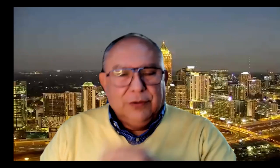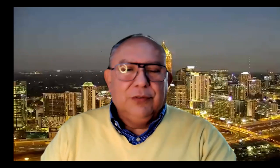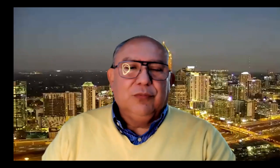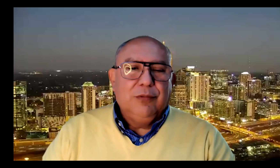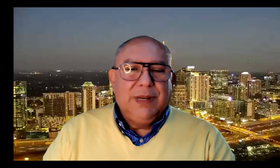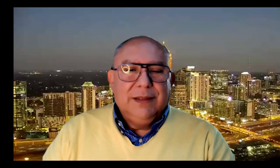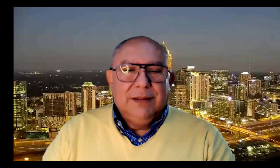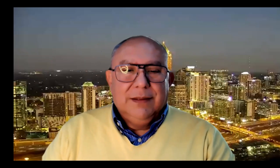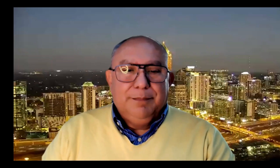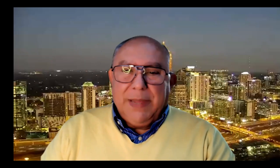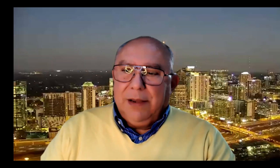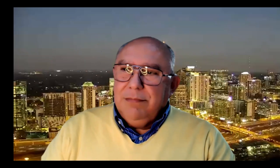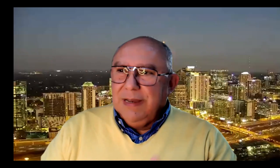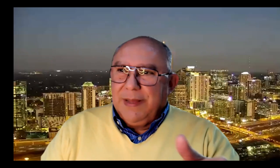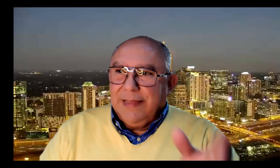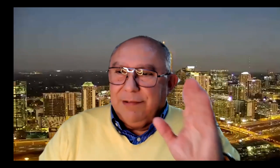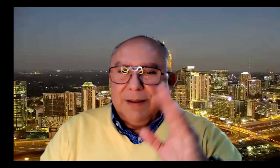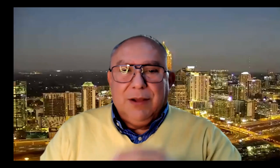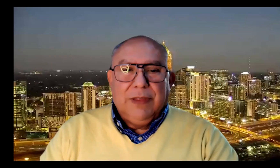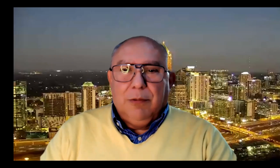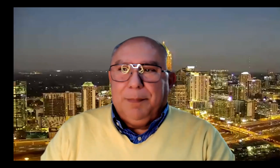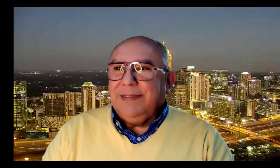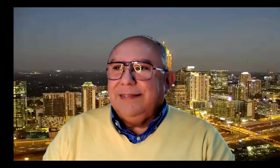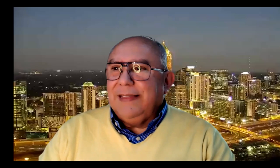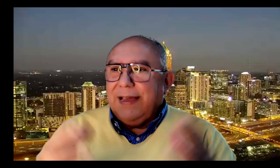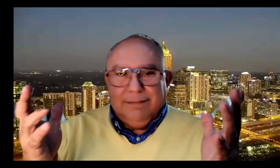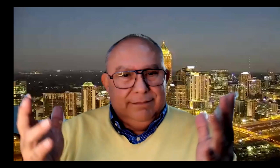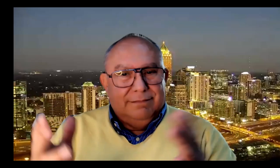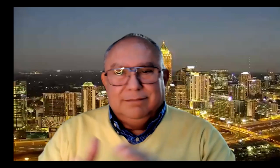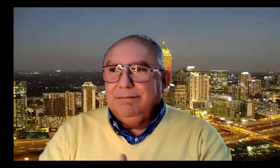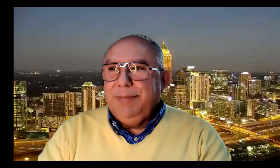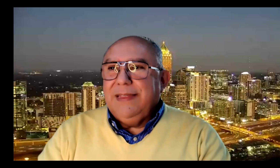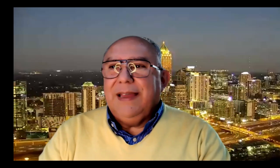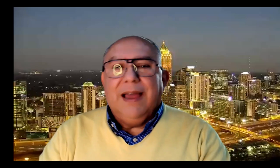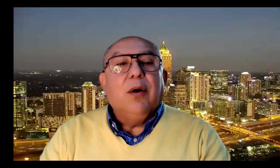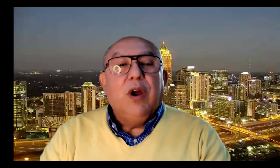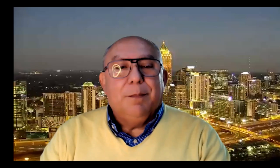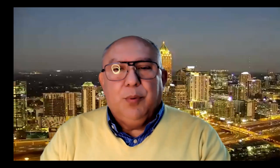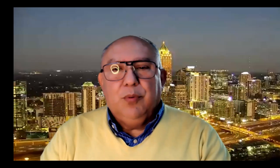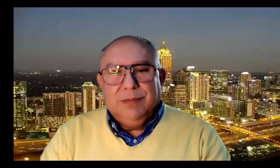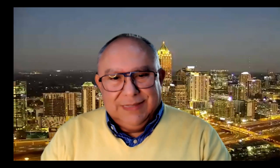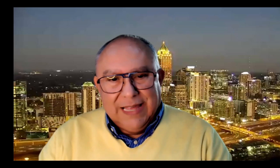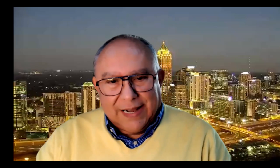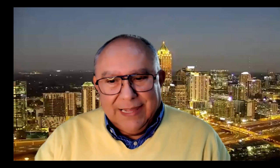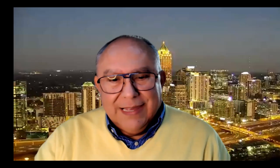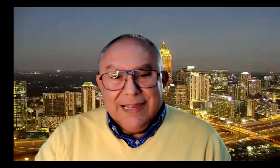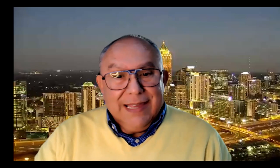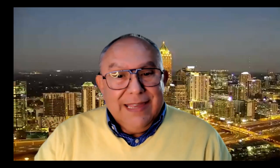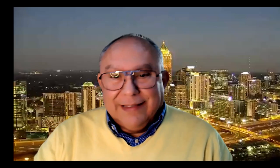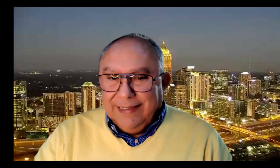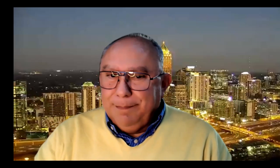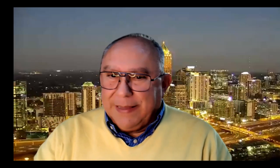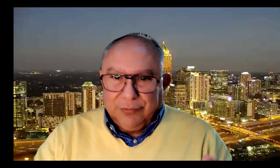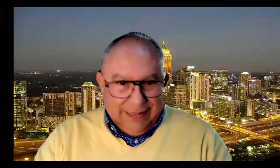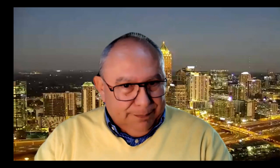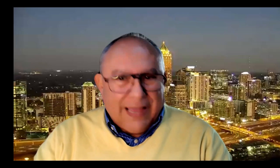No menciono su nombre, pero le mandaron amigo de López y se da vida a cuerpo de rey.